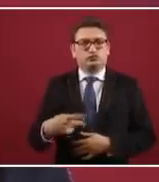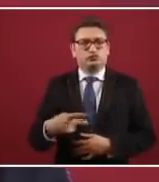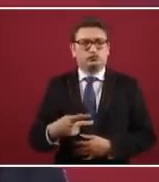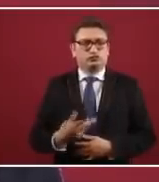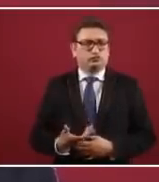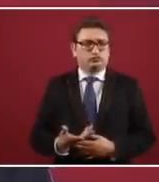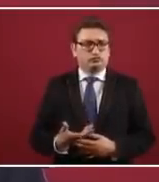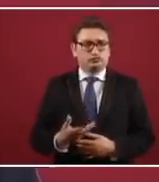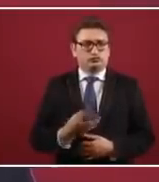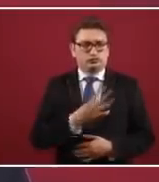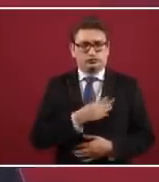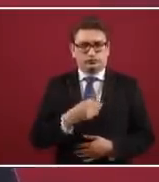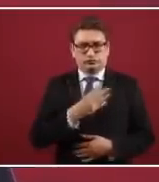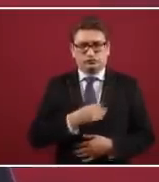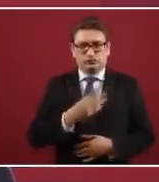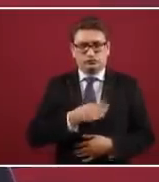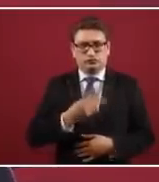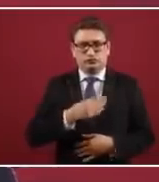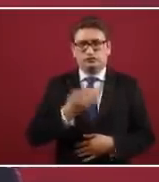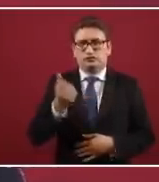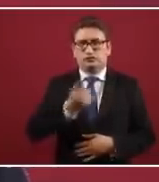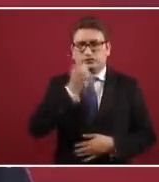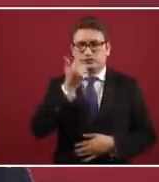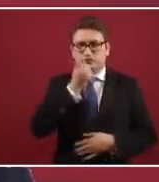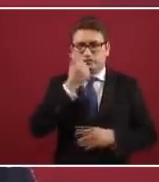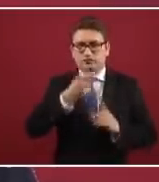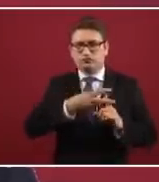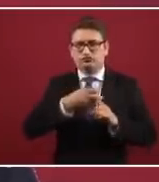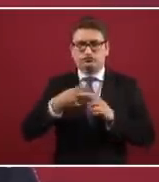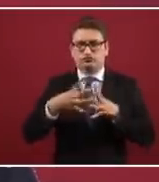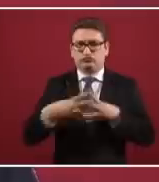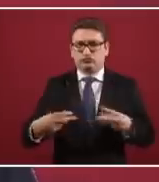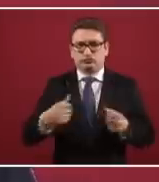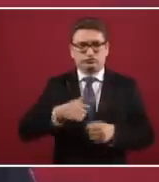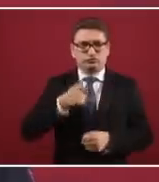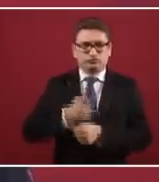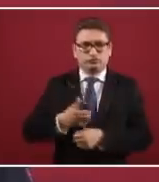a los estudiantes desaparecidos,